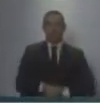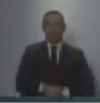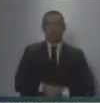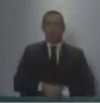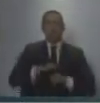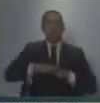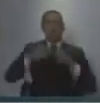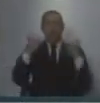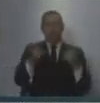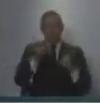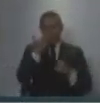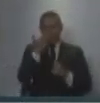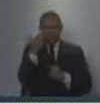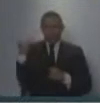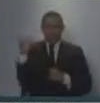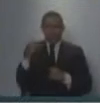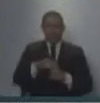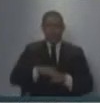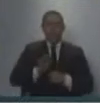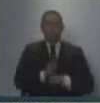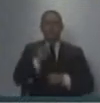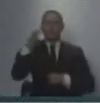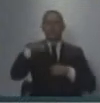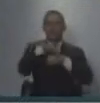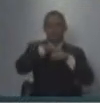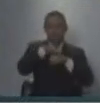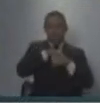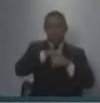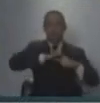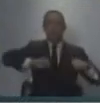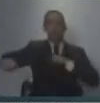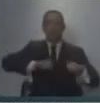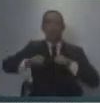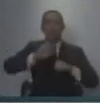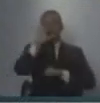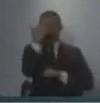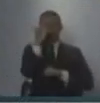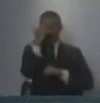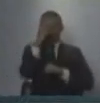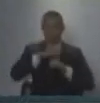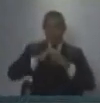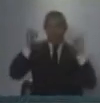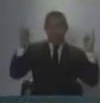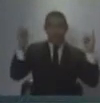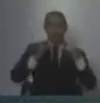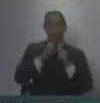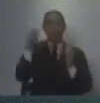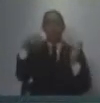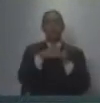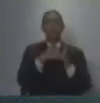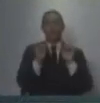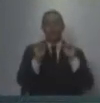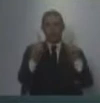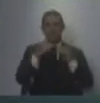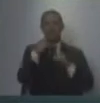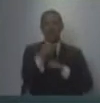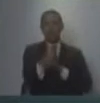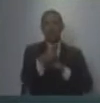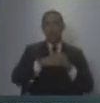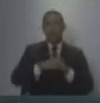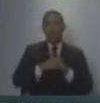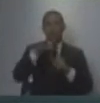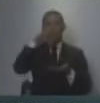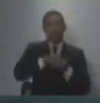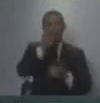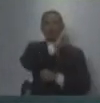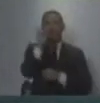Y más recientemente el viceministro Erwin Rojas, durante el operativo Carnavales Seguros del año 2012, destacó, el Estado Zulia ha pasado